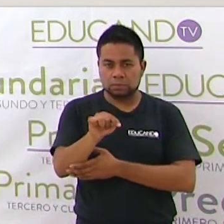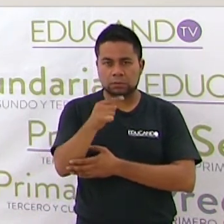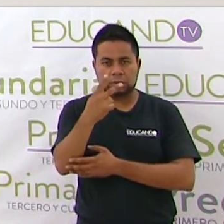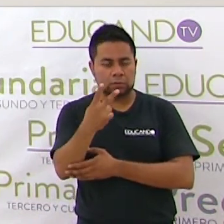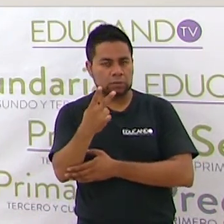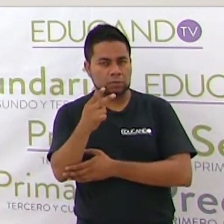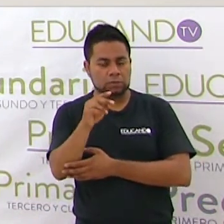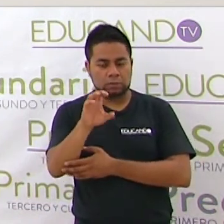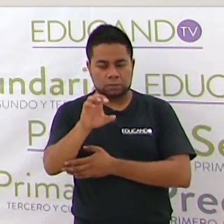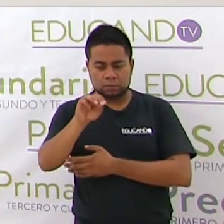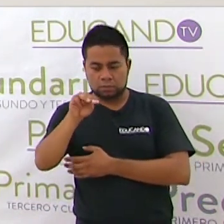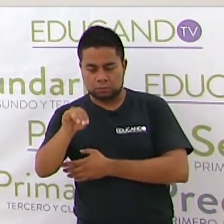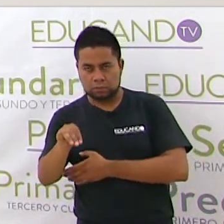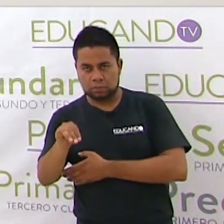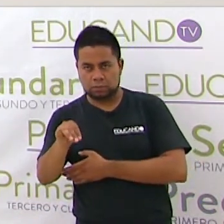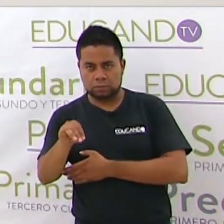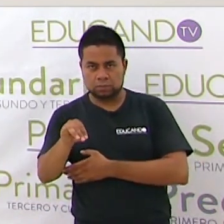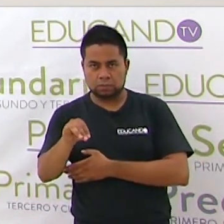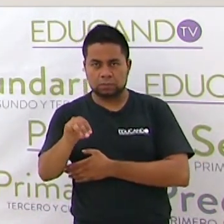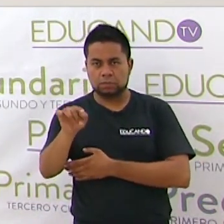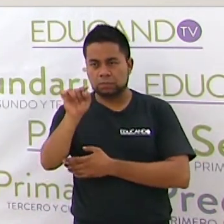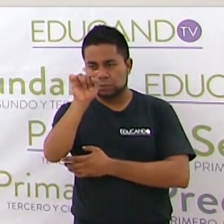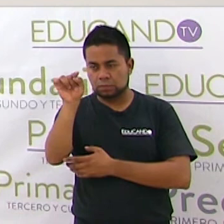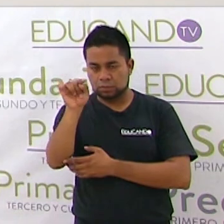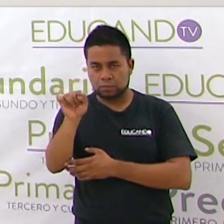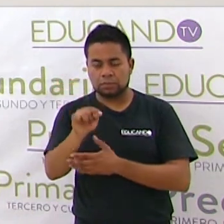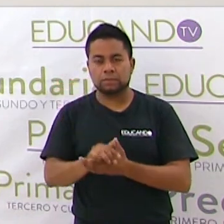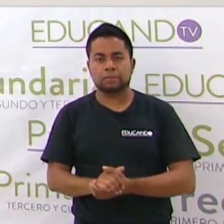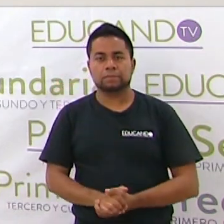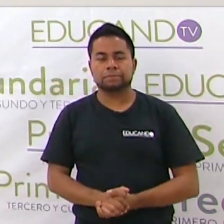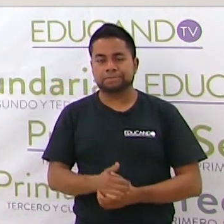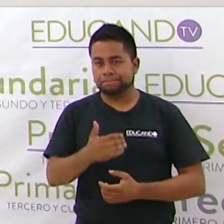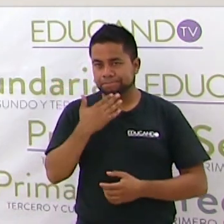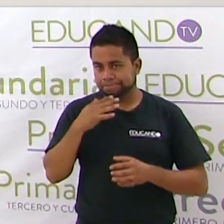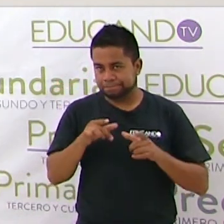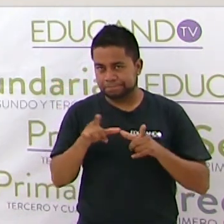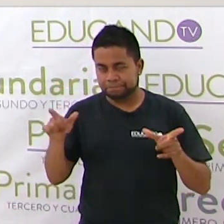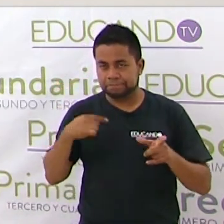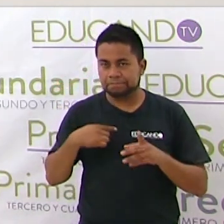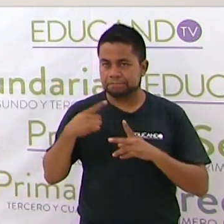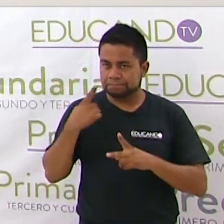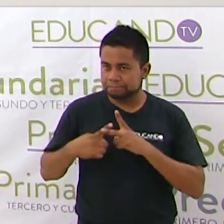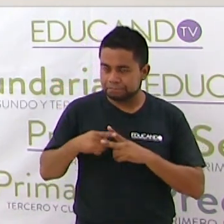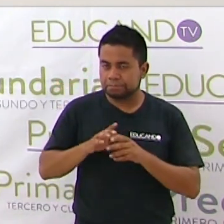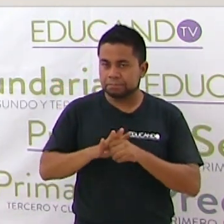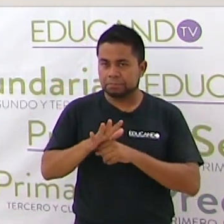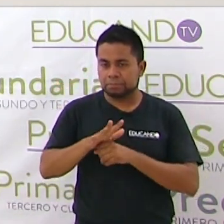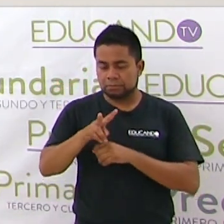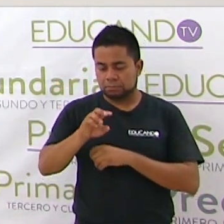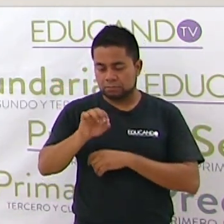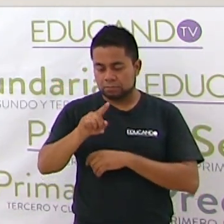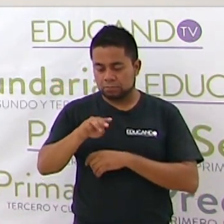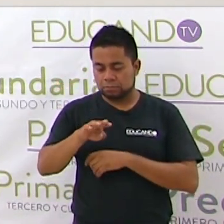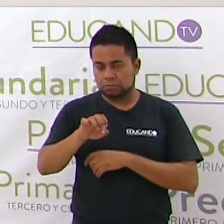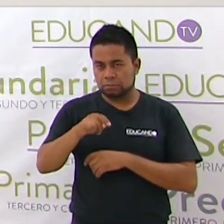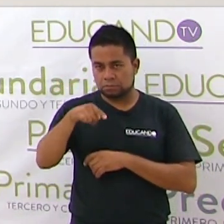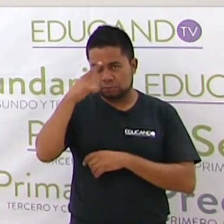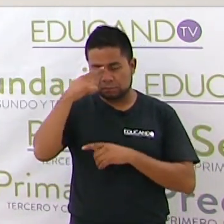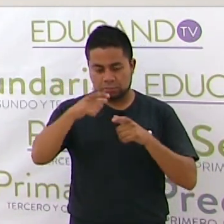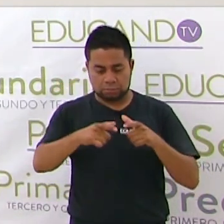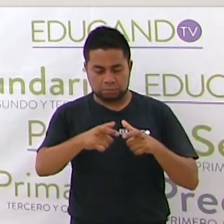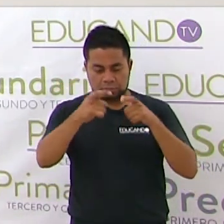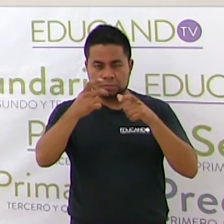6.283.2 centímetros cúbicos. Ahí está. Ya calculé el volumen de un cilindro. Es mucho más sencillo, es mucho más